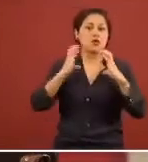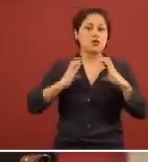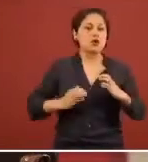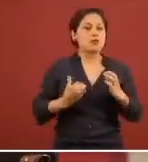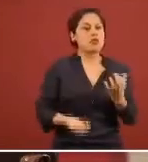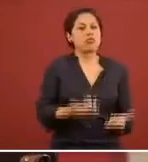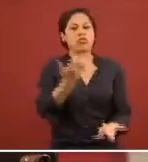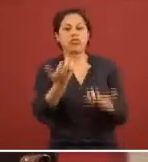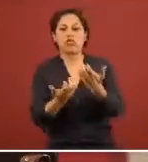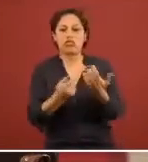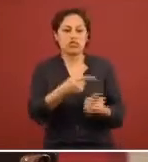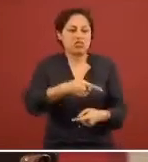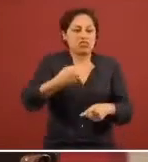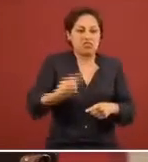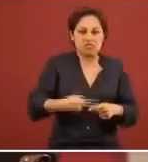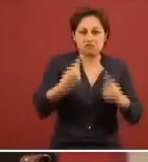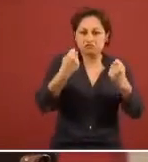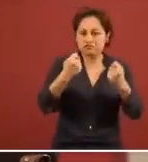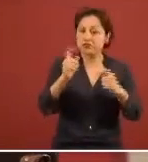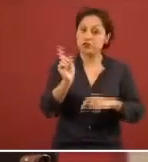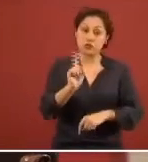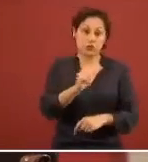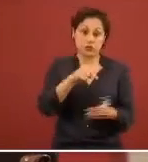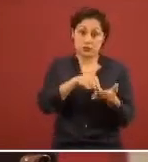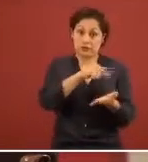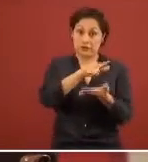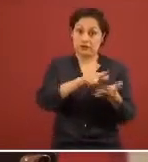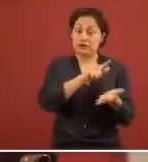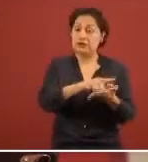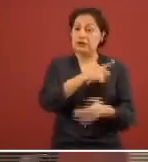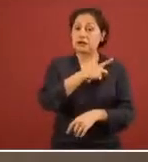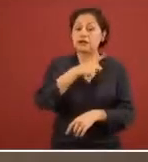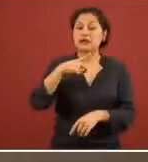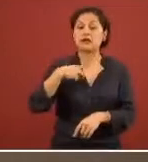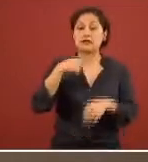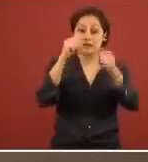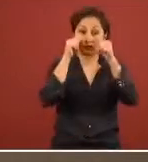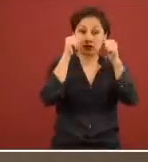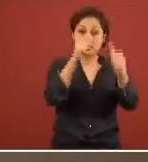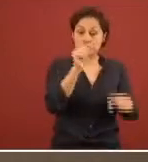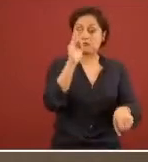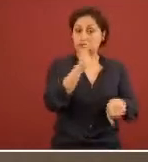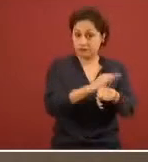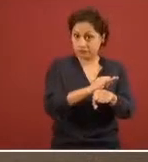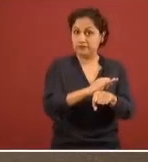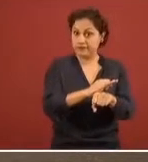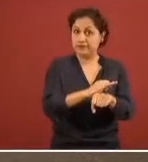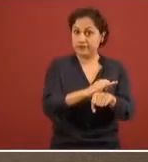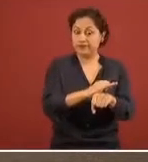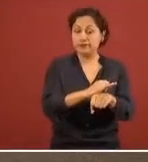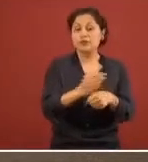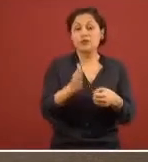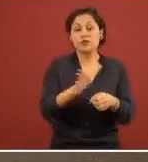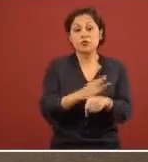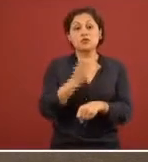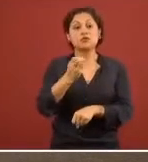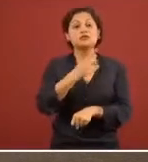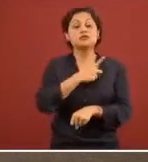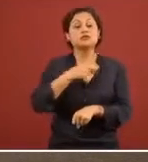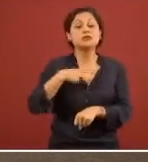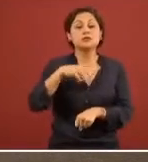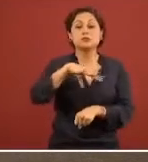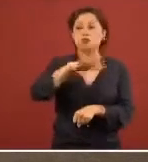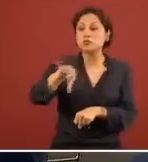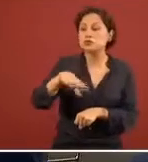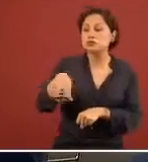precisamente la cremación, porque en todo momento se tiene que tener la posibilidad de buscar a las